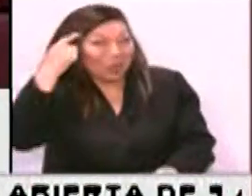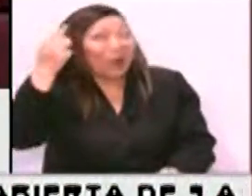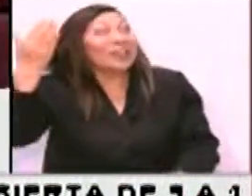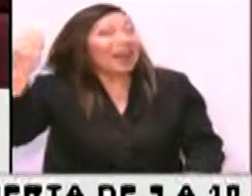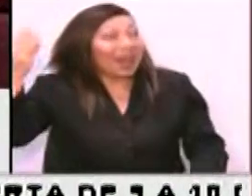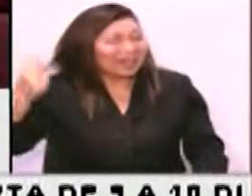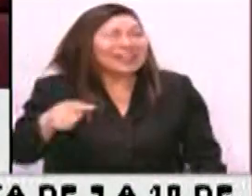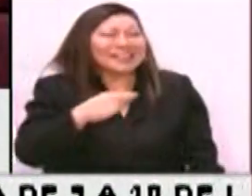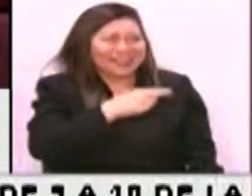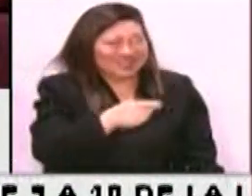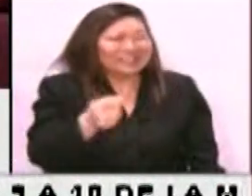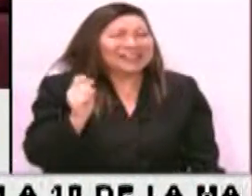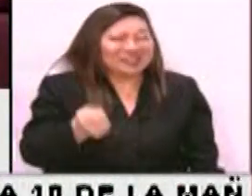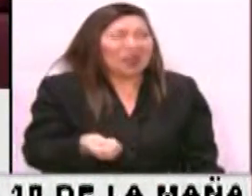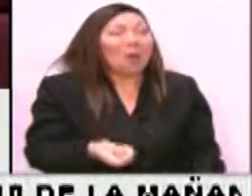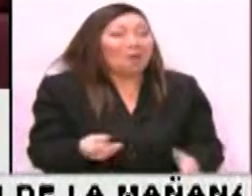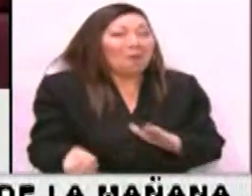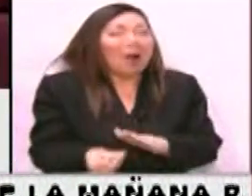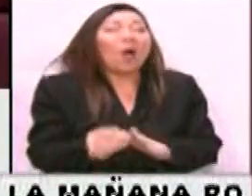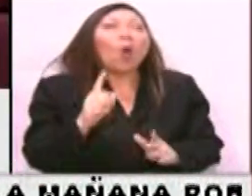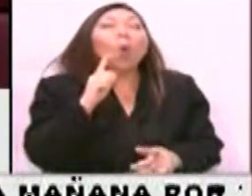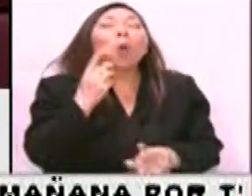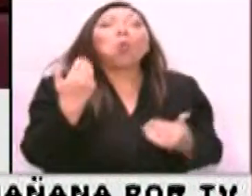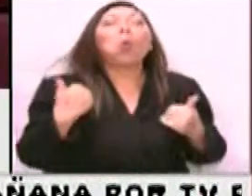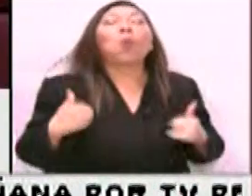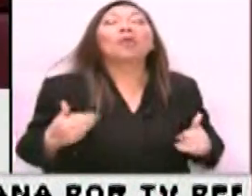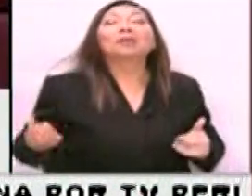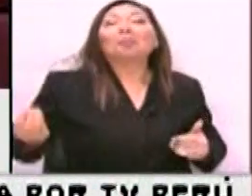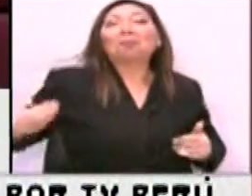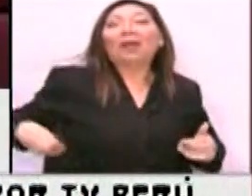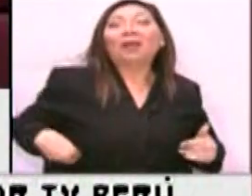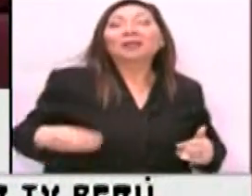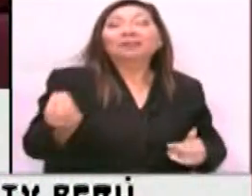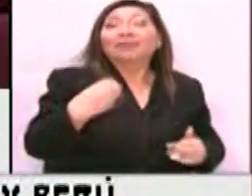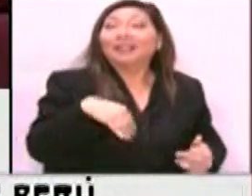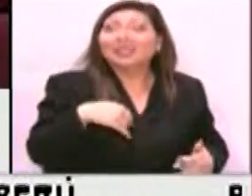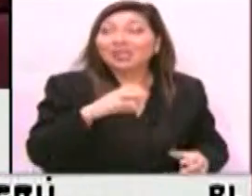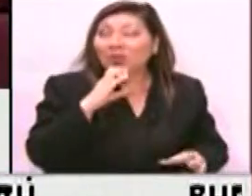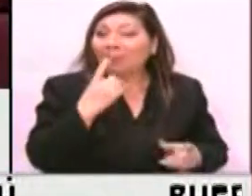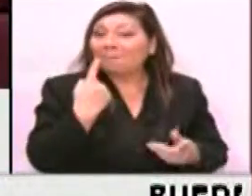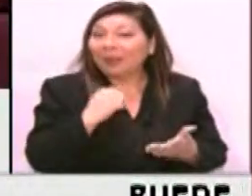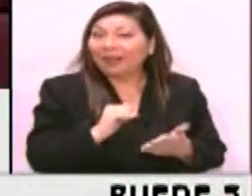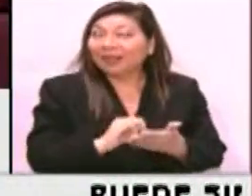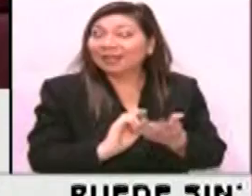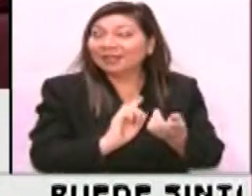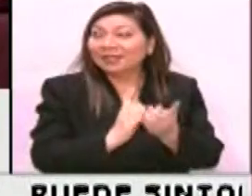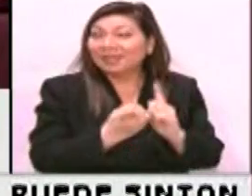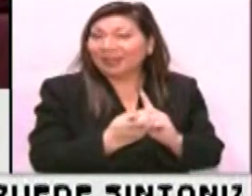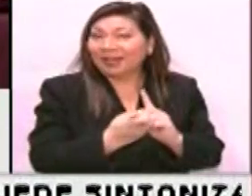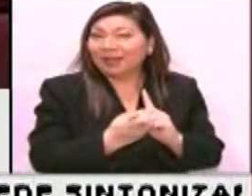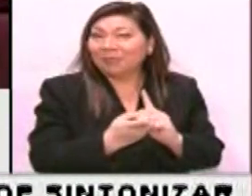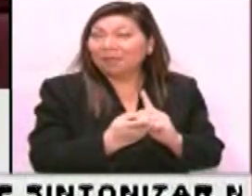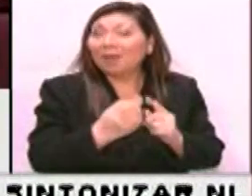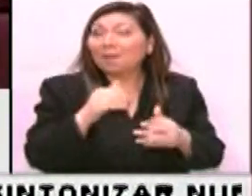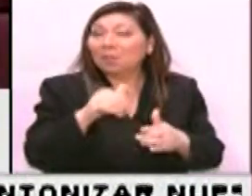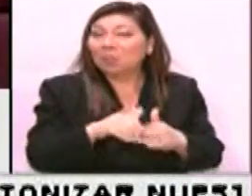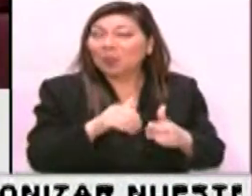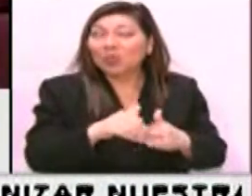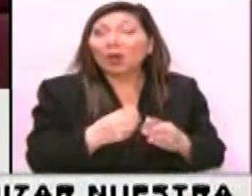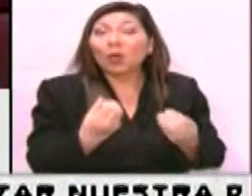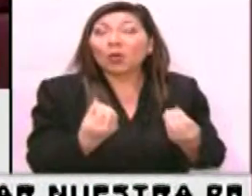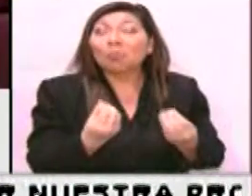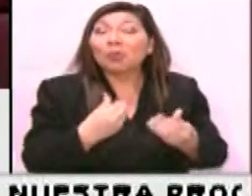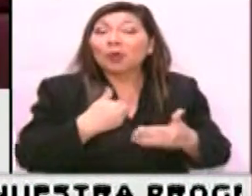recordación. Esos sí fueron comprados. Pero que se converse para que se cambie el sentido del voto